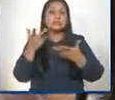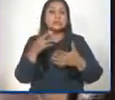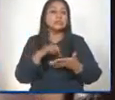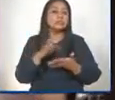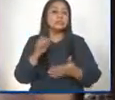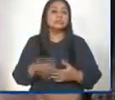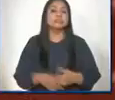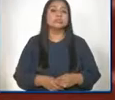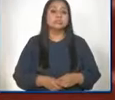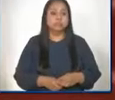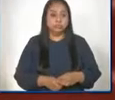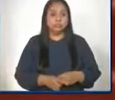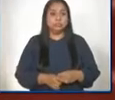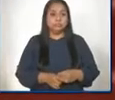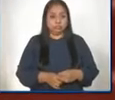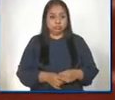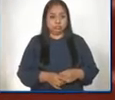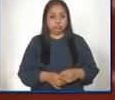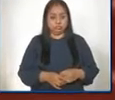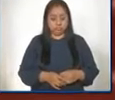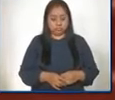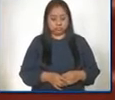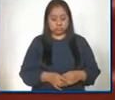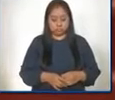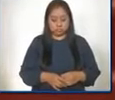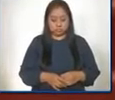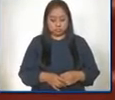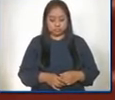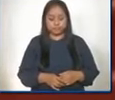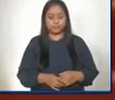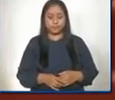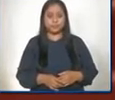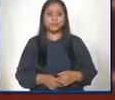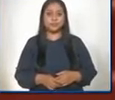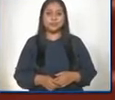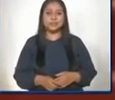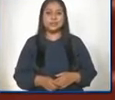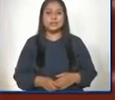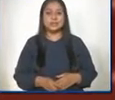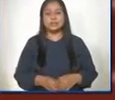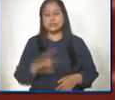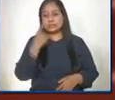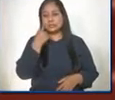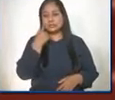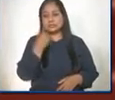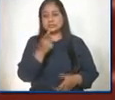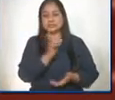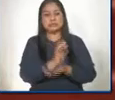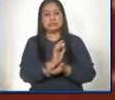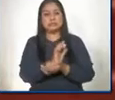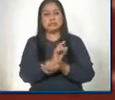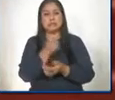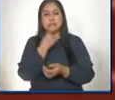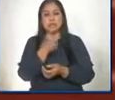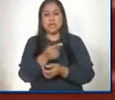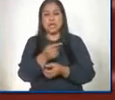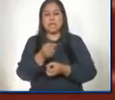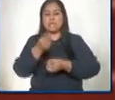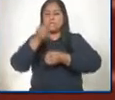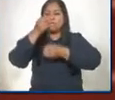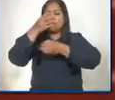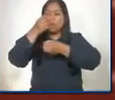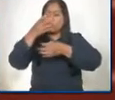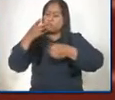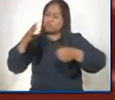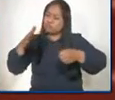2023? Estamos cada vez que sucede un percance o un accidente, esperamos contar con toda la información que nos brinda